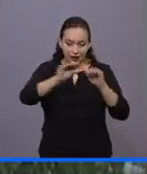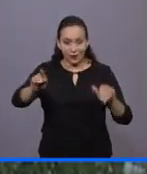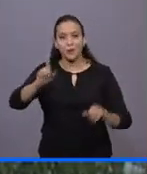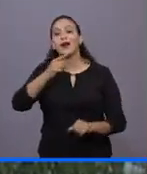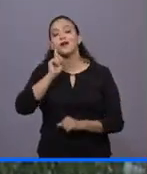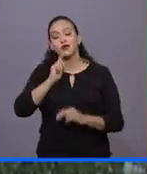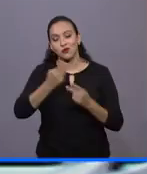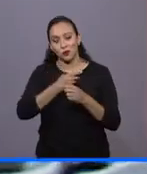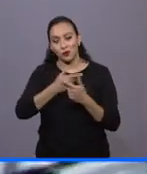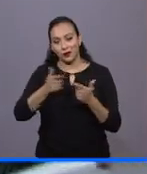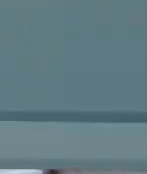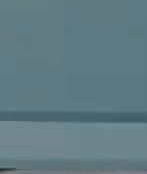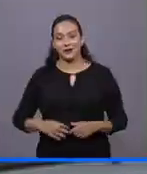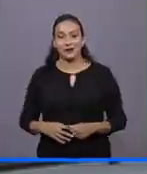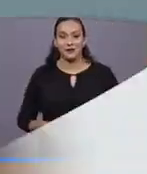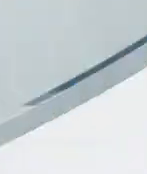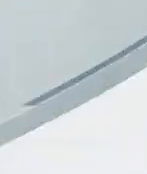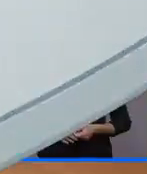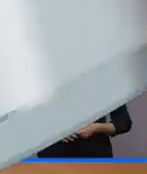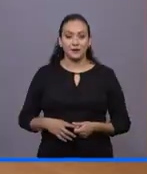Federación.